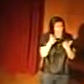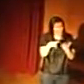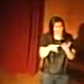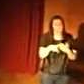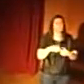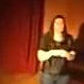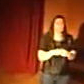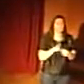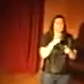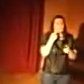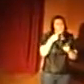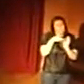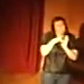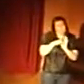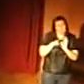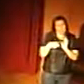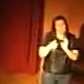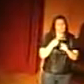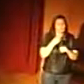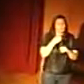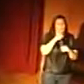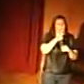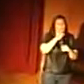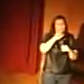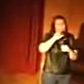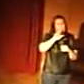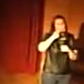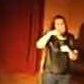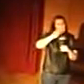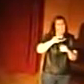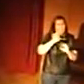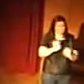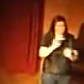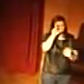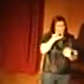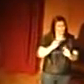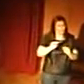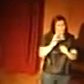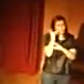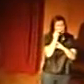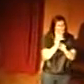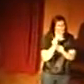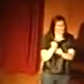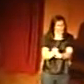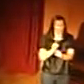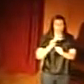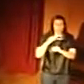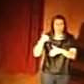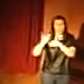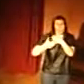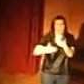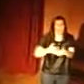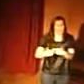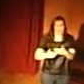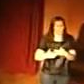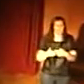Plaza eh les ha hablado a ustedes de Genaro Pérez villamil como como pintor ha trazado toda su trayectoria